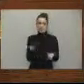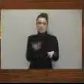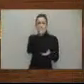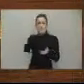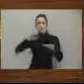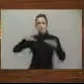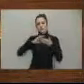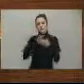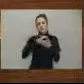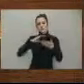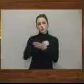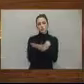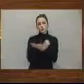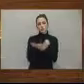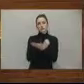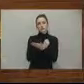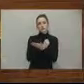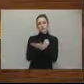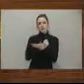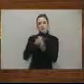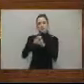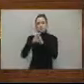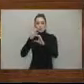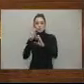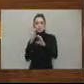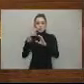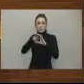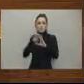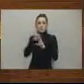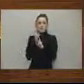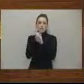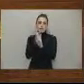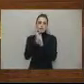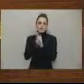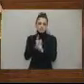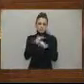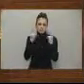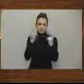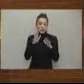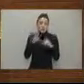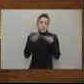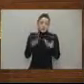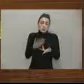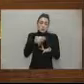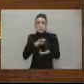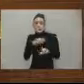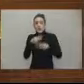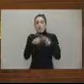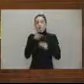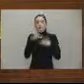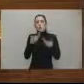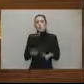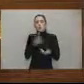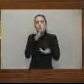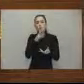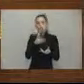personas han dejado de usar el autobús como medio de transporte y puede que lo hayan hecho por pasar a